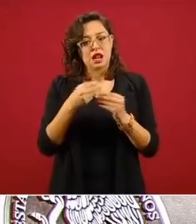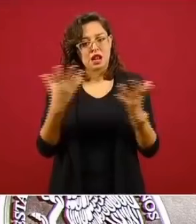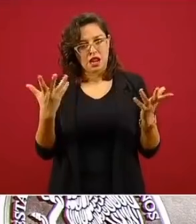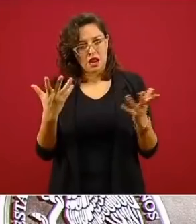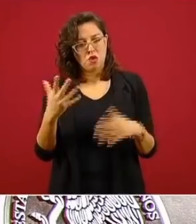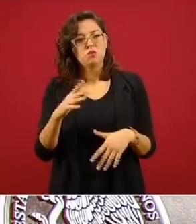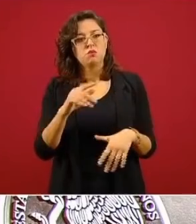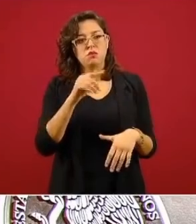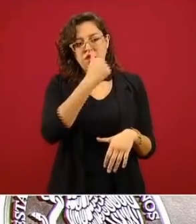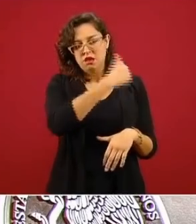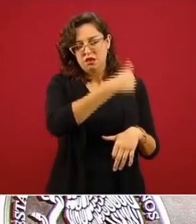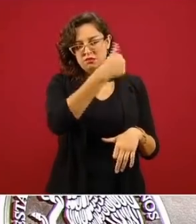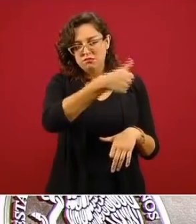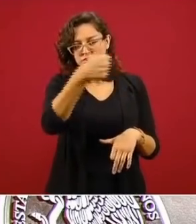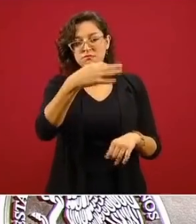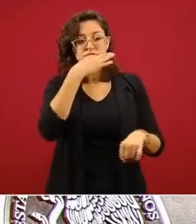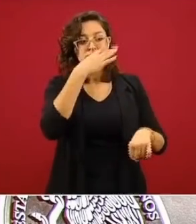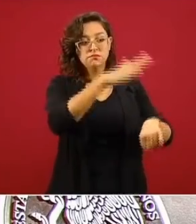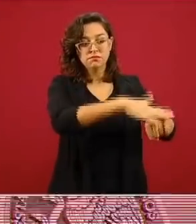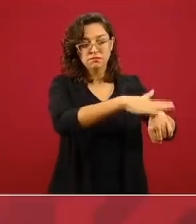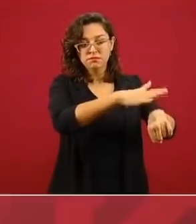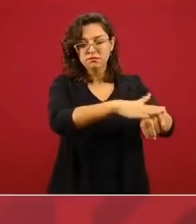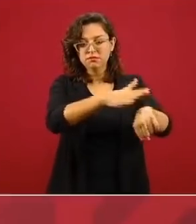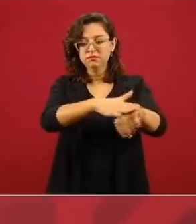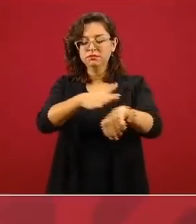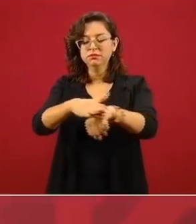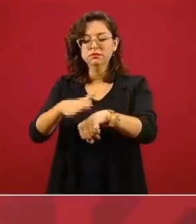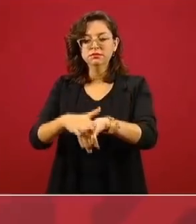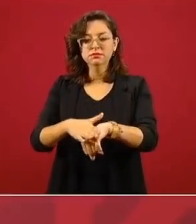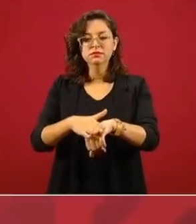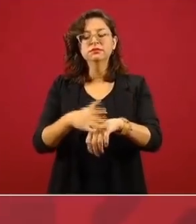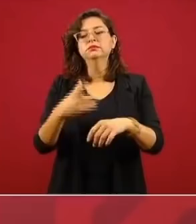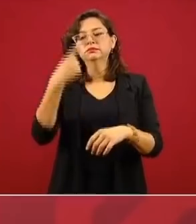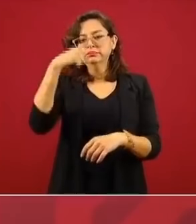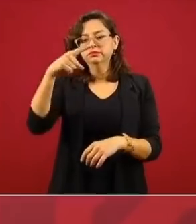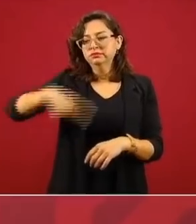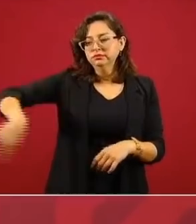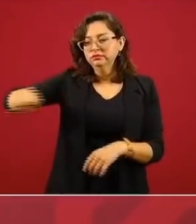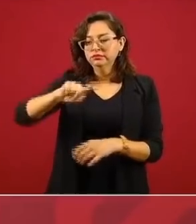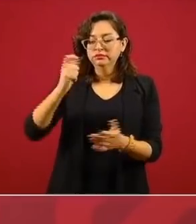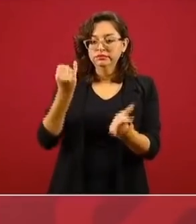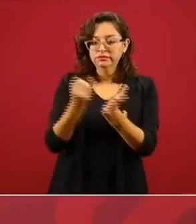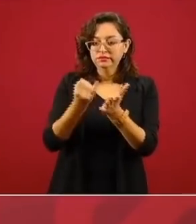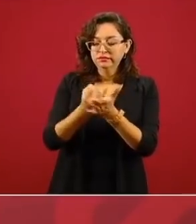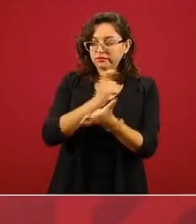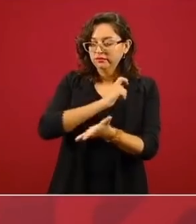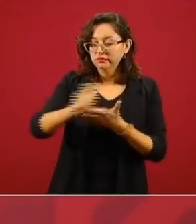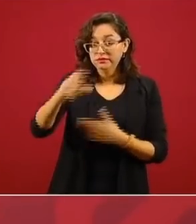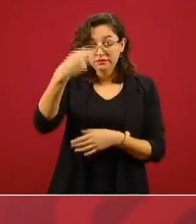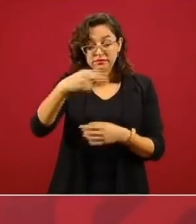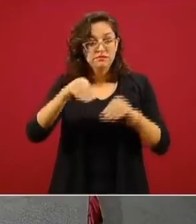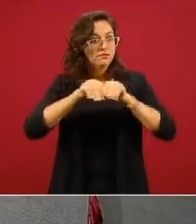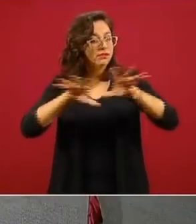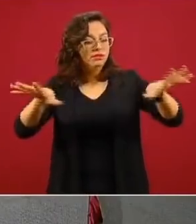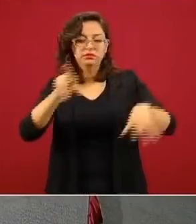va a convocar a que se regularice, pero no se van a dar a conocer los